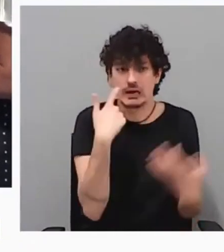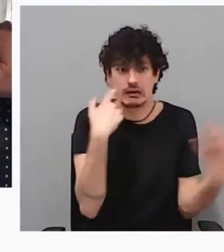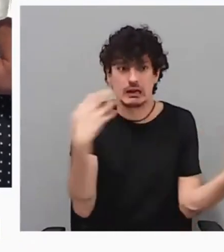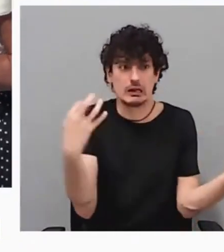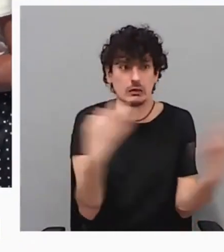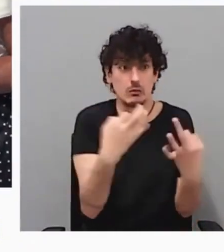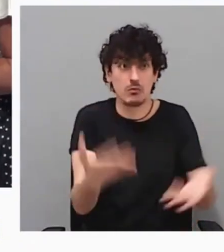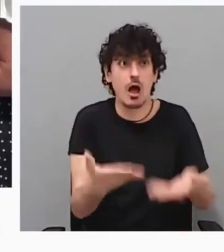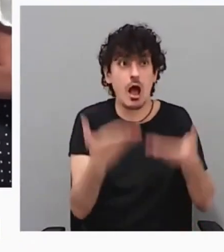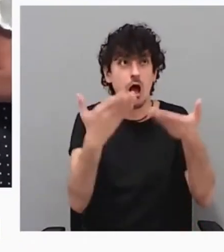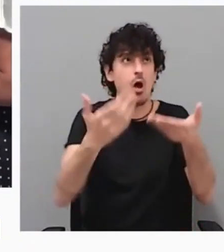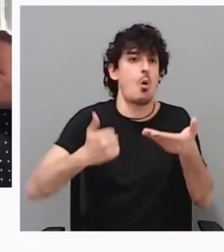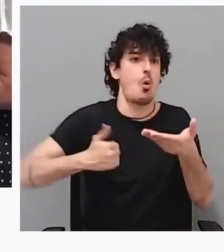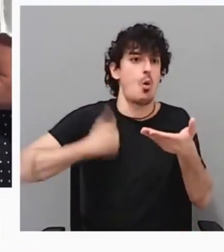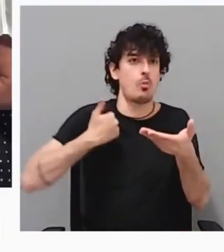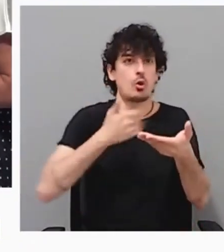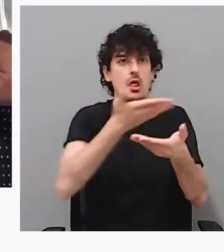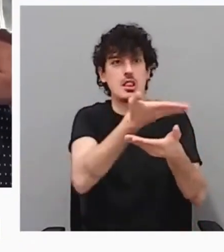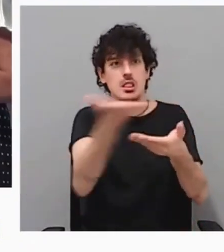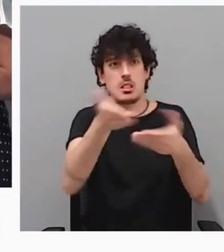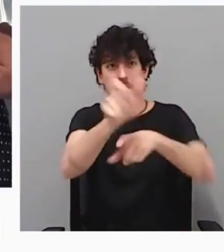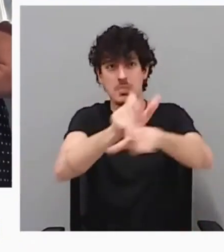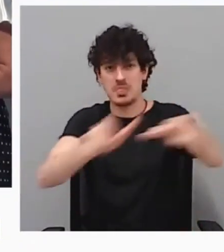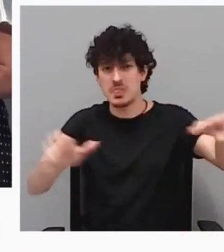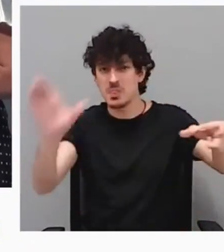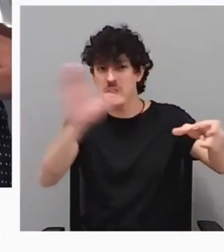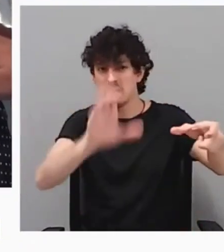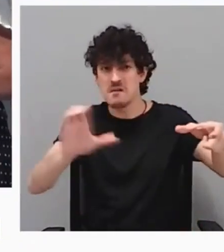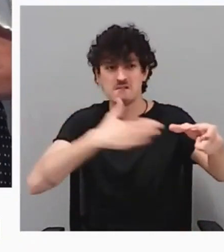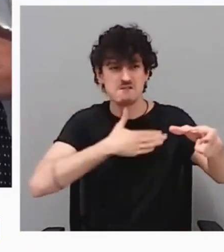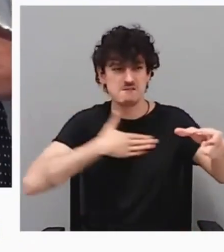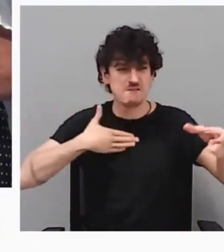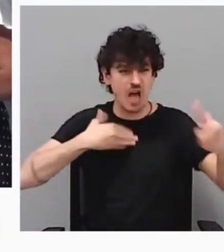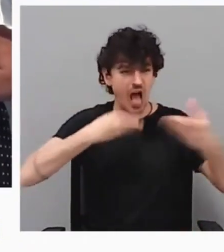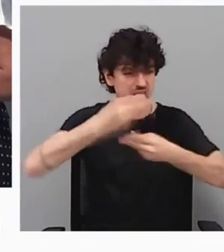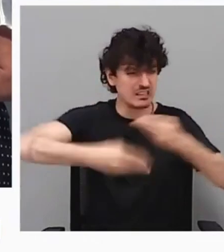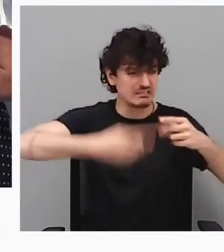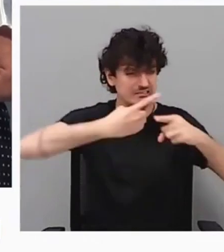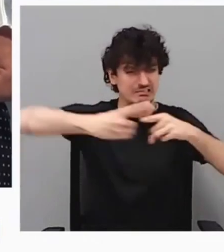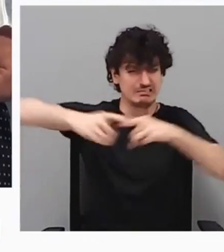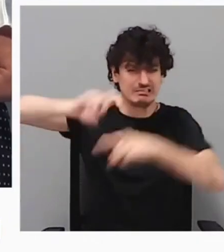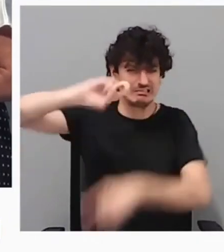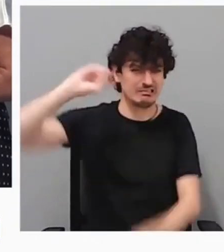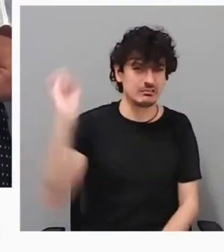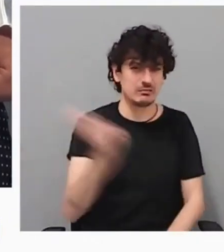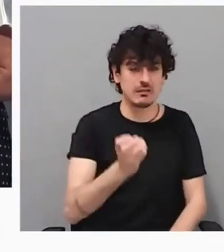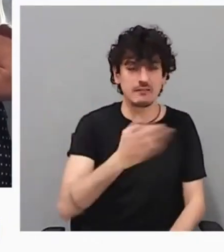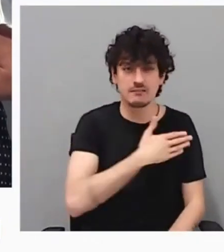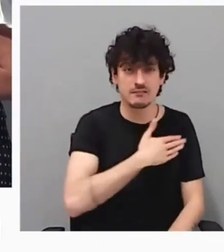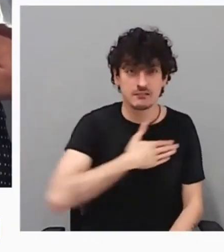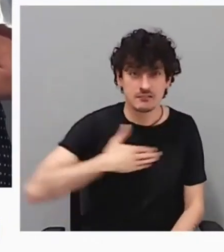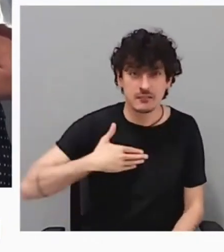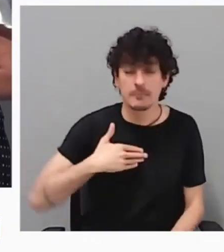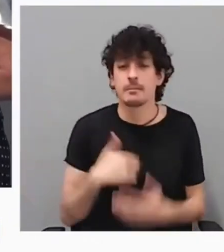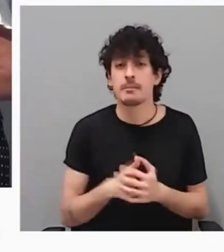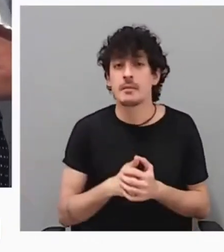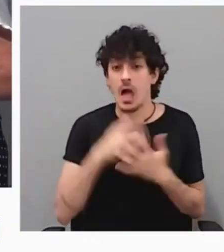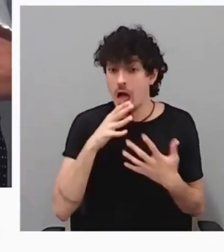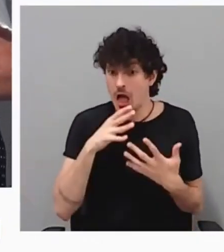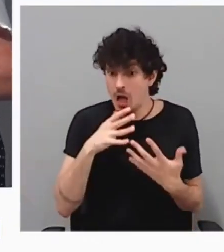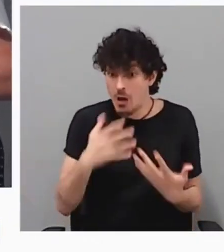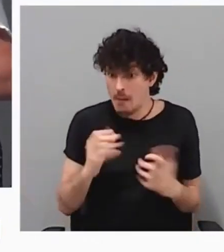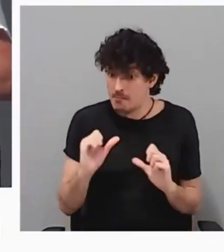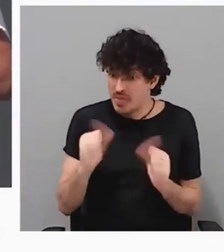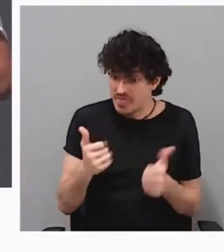científicos que quieren hacer cosas multidisciplinares y no las pueden hacer en la academia. Entonces, empieza a haber ahora dinero y